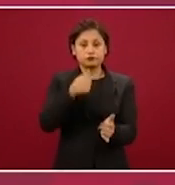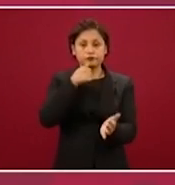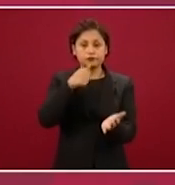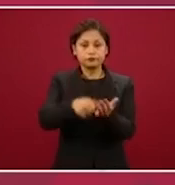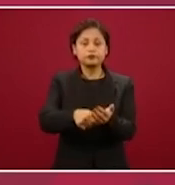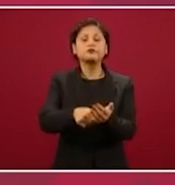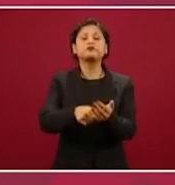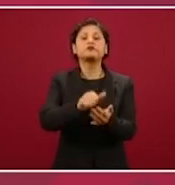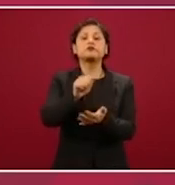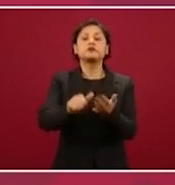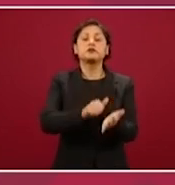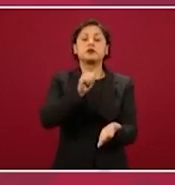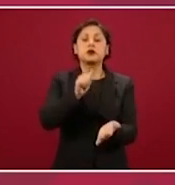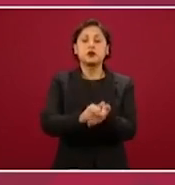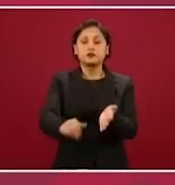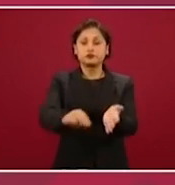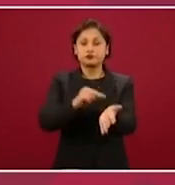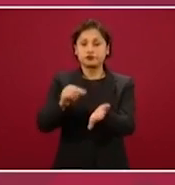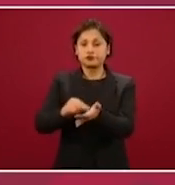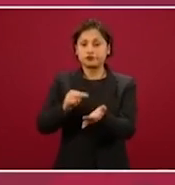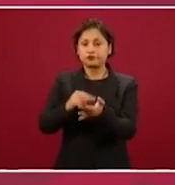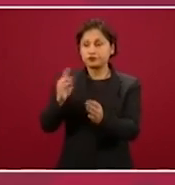Y tenemos el dinero.